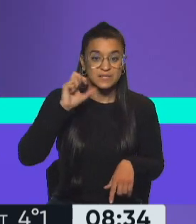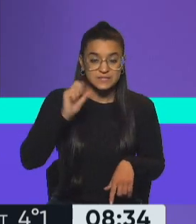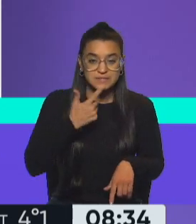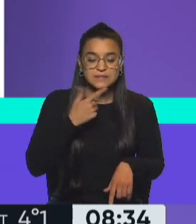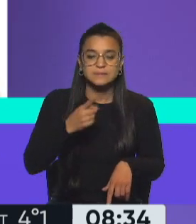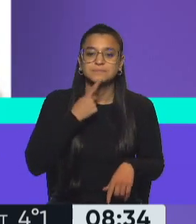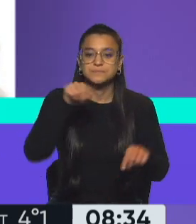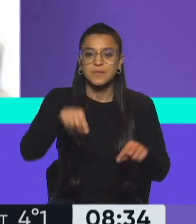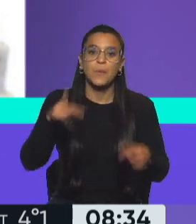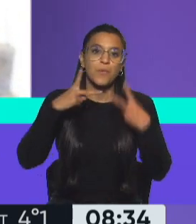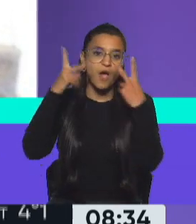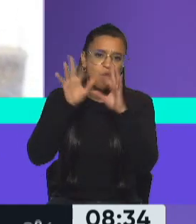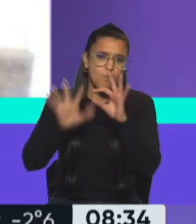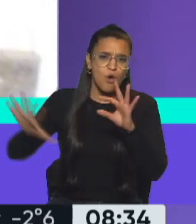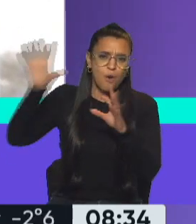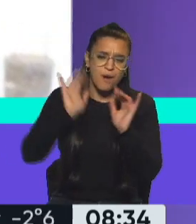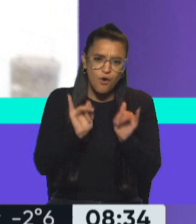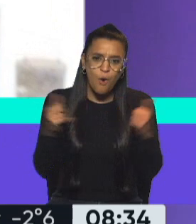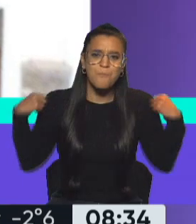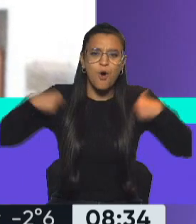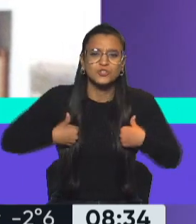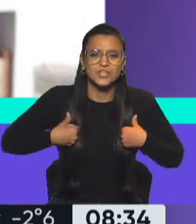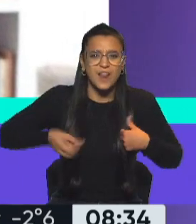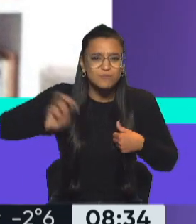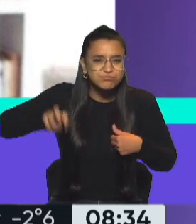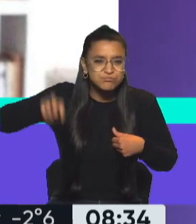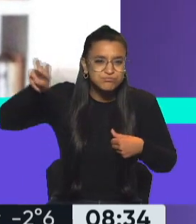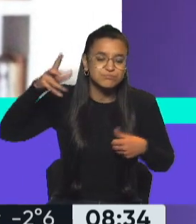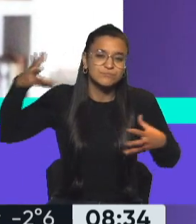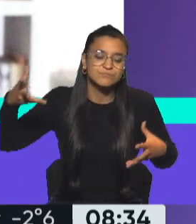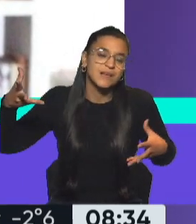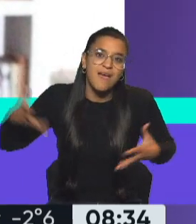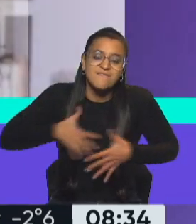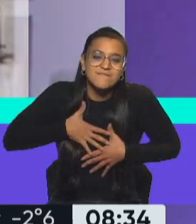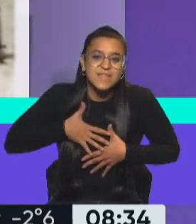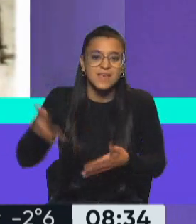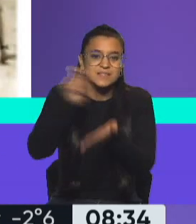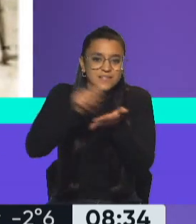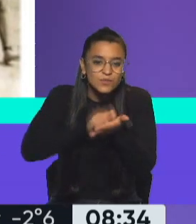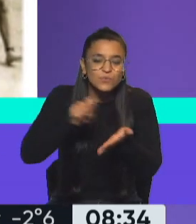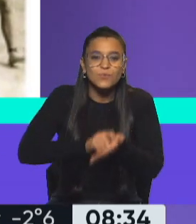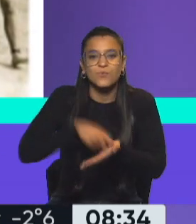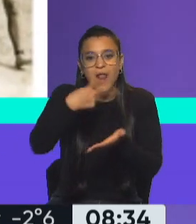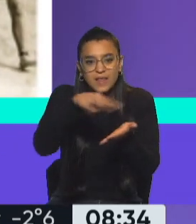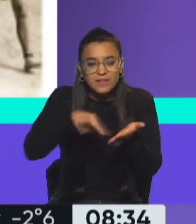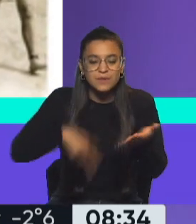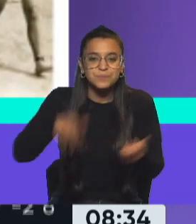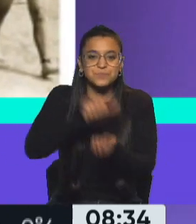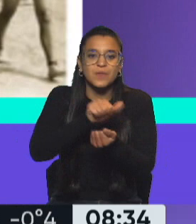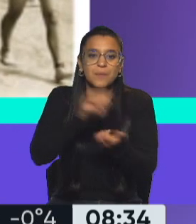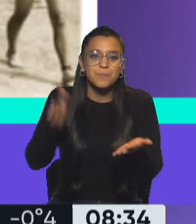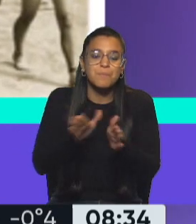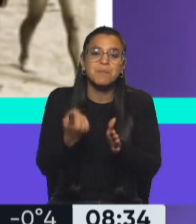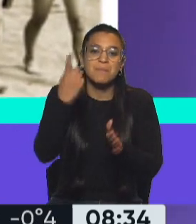por Europa, donde fue muy joven como mochilero, encontró su amor por la literatura y la escritura, publicando su primer libro a los 28